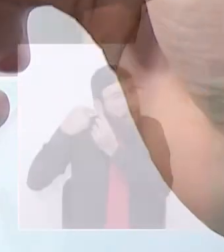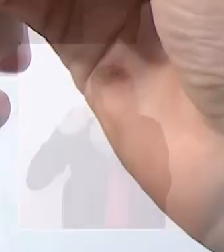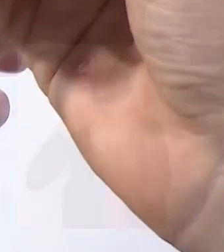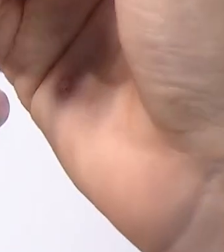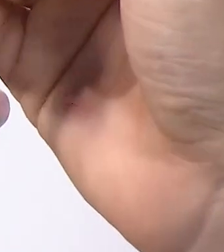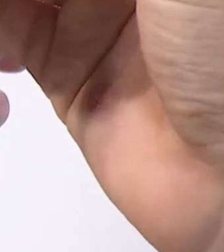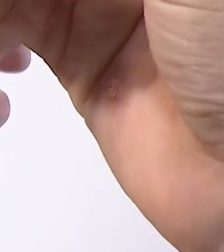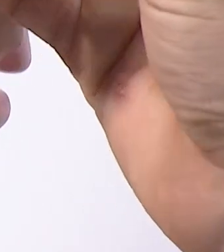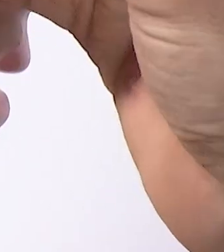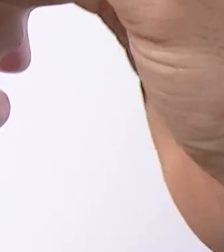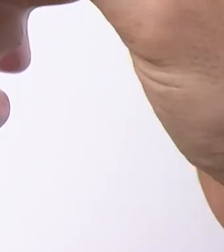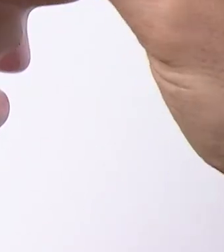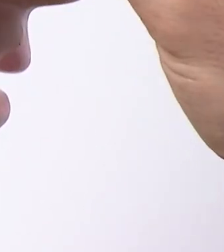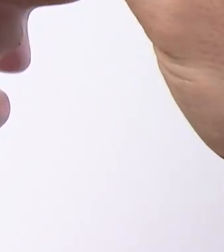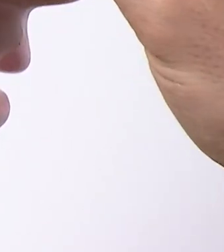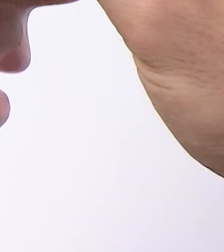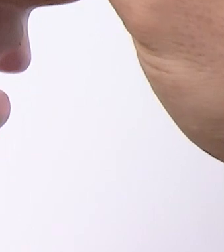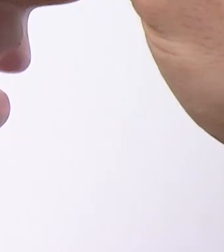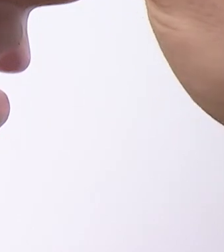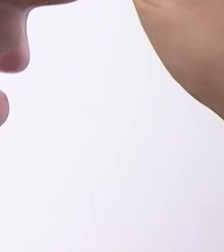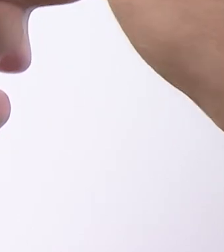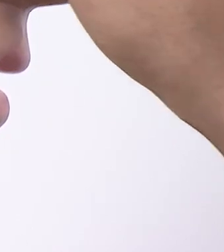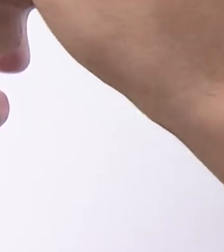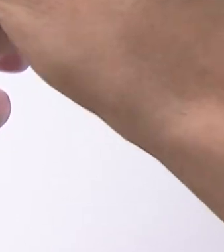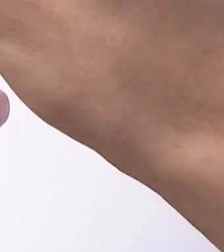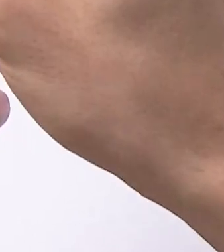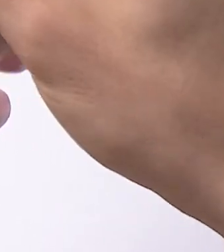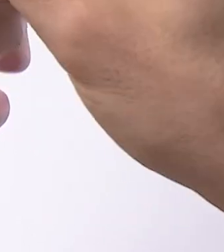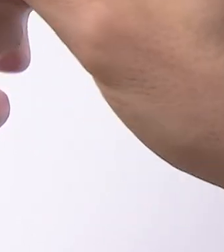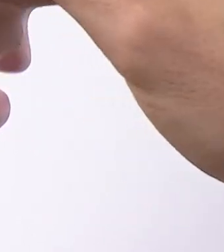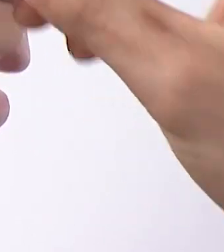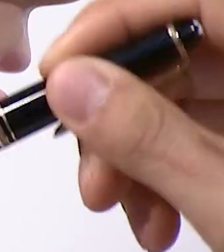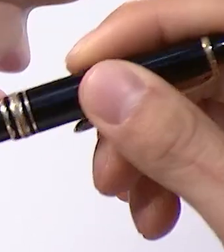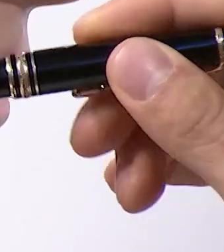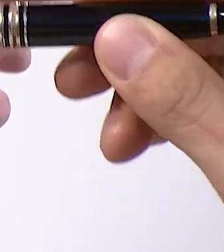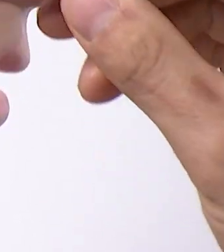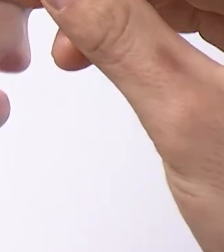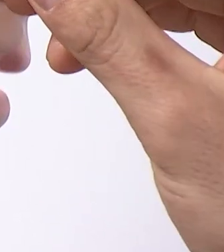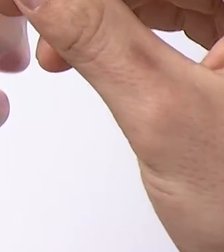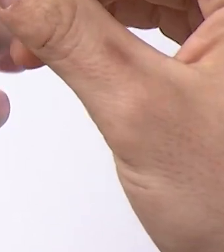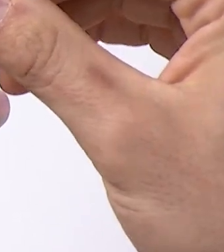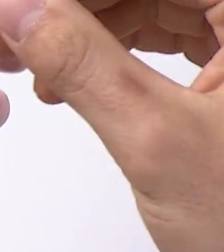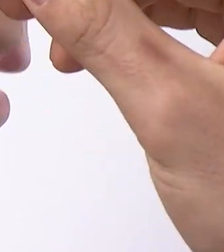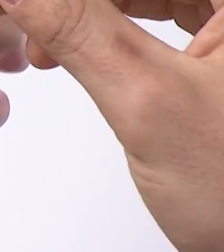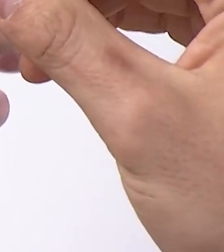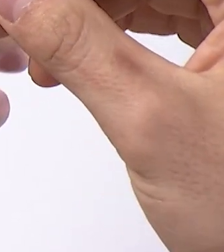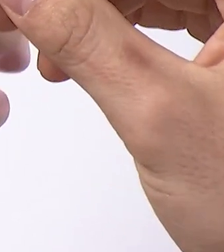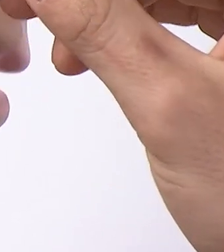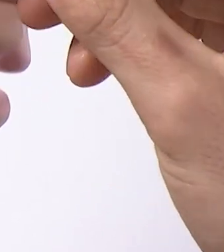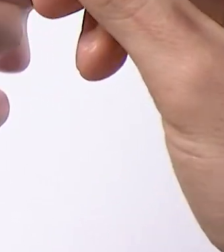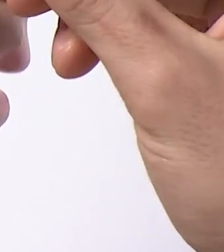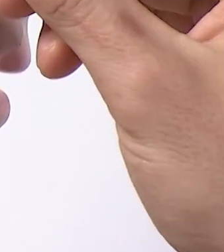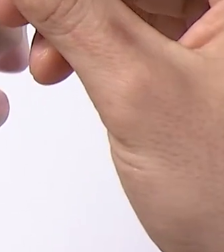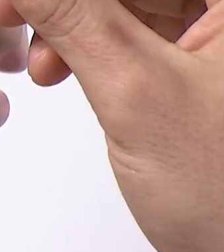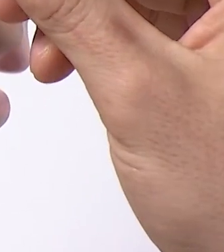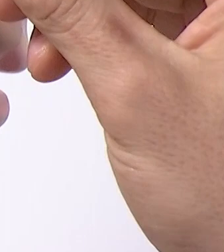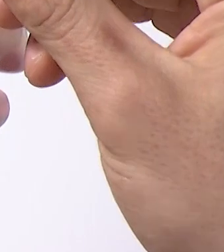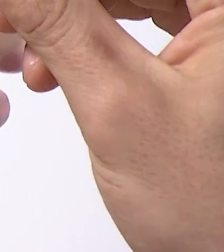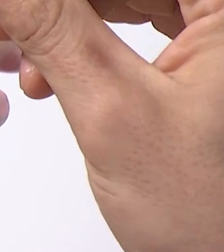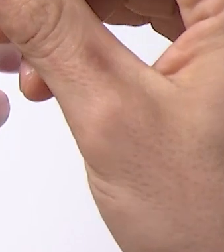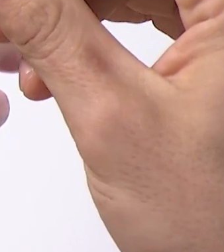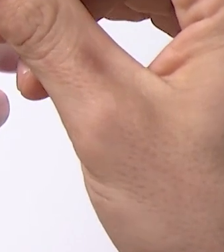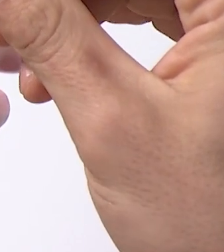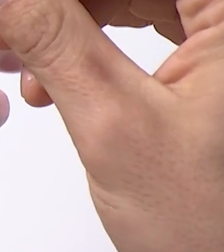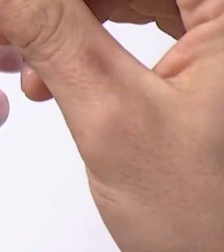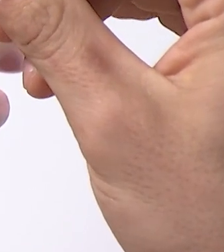hecho, hay autores que hablan de que esto es la representación del cerebro. Entonces, esta parte de acá puede